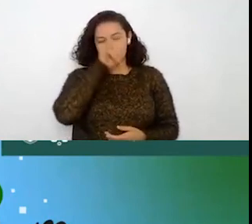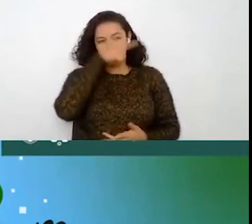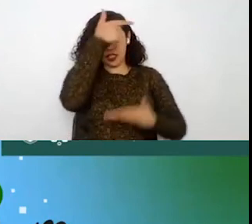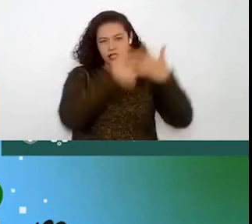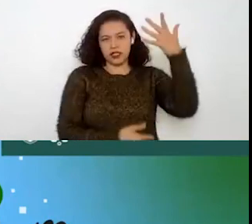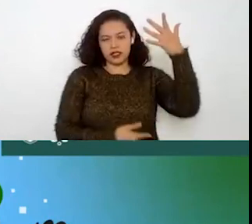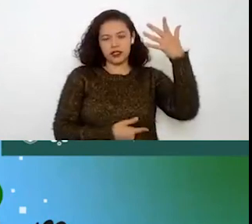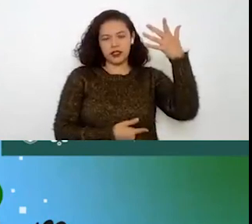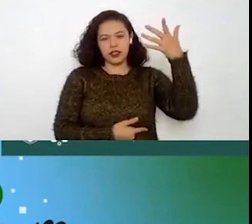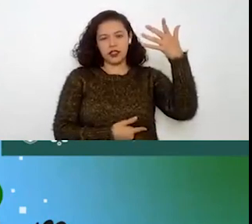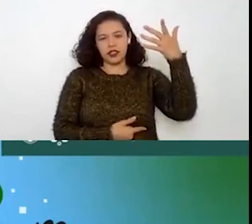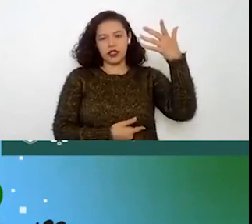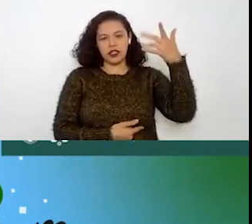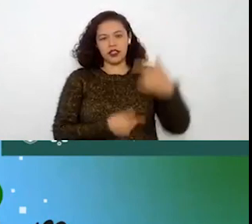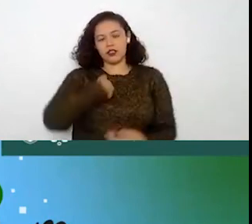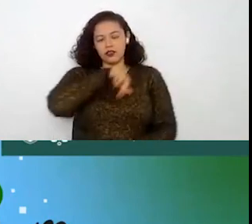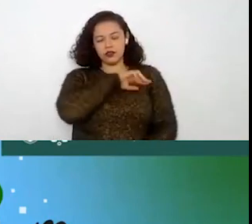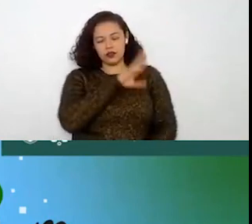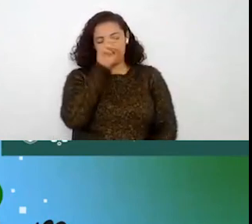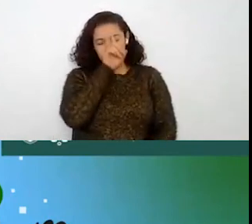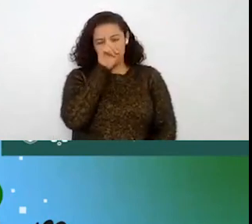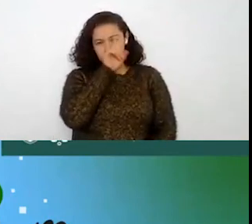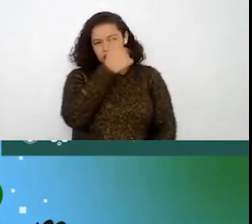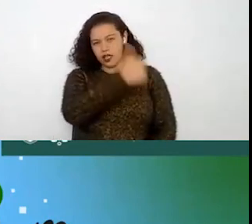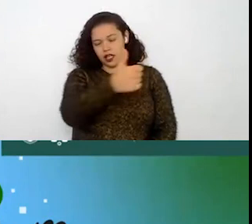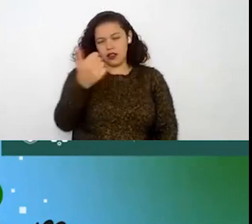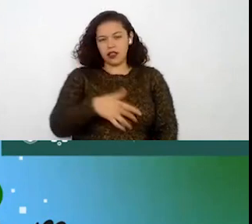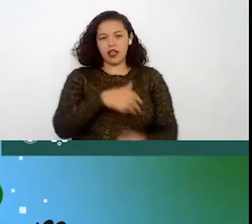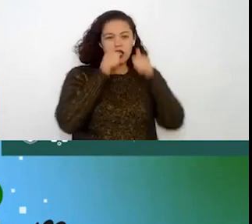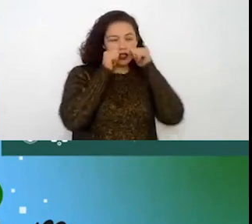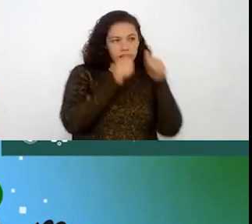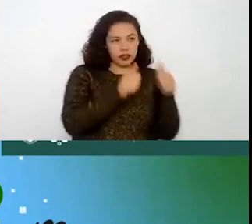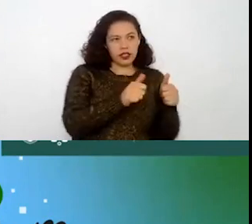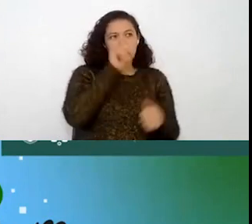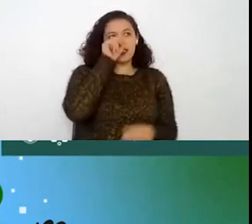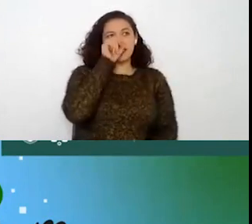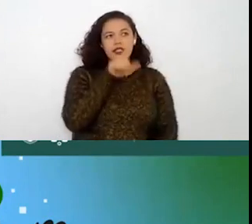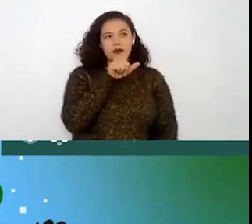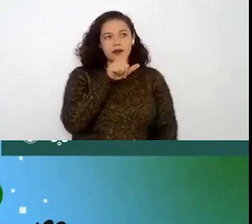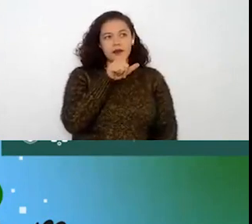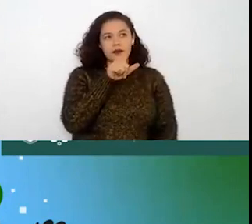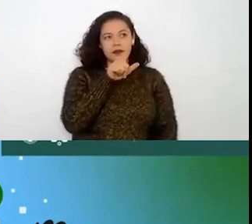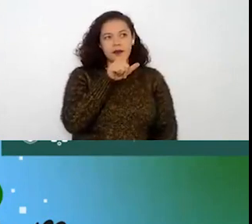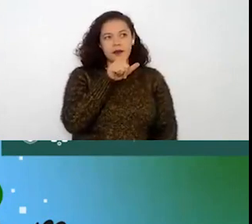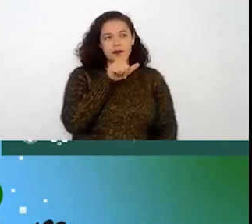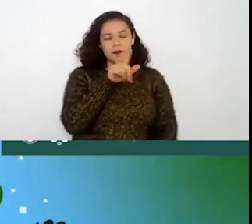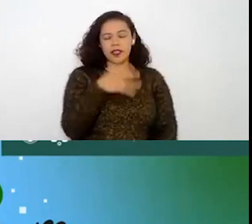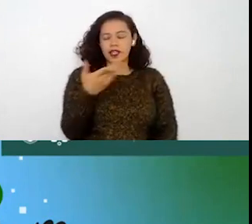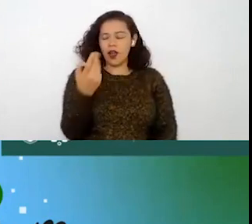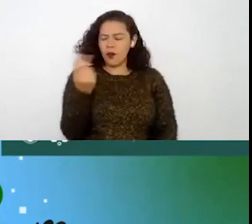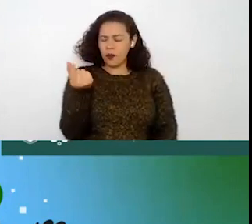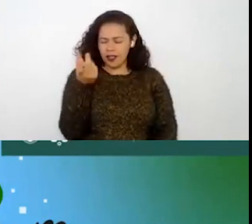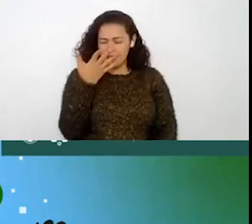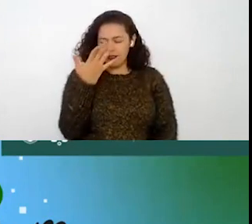las de los asesores que les corresponde tanto asistencial como Cómo se llama